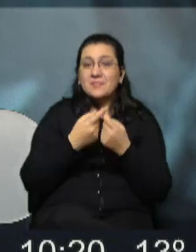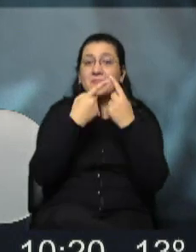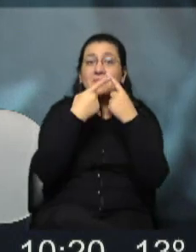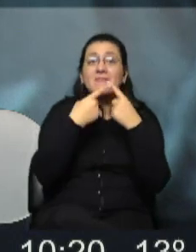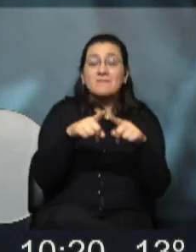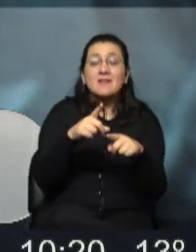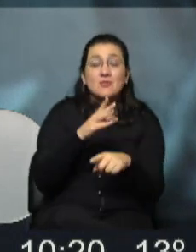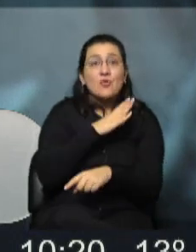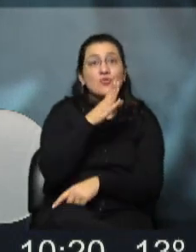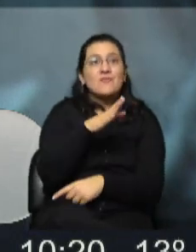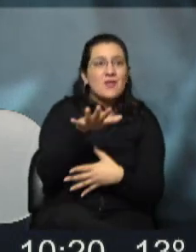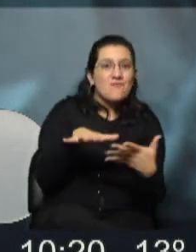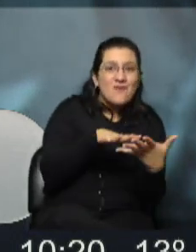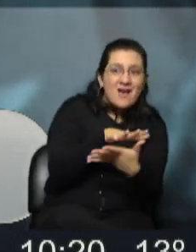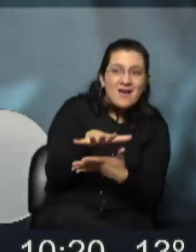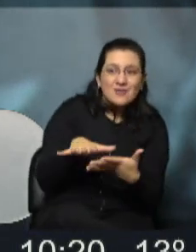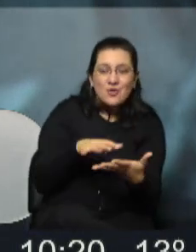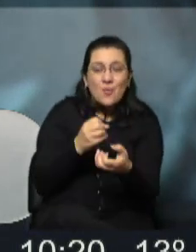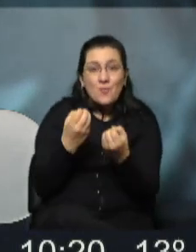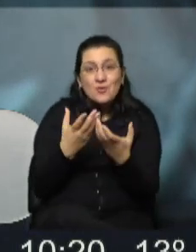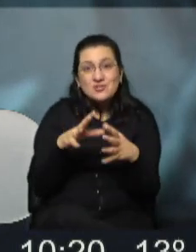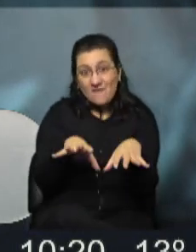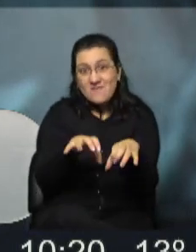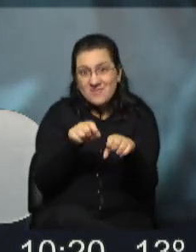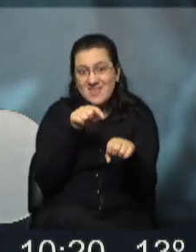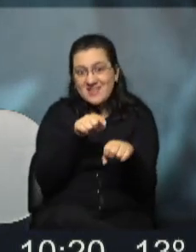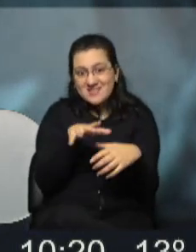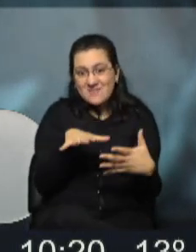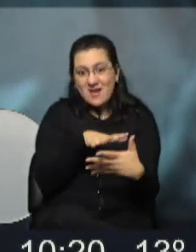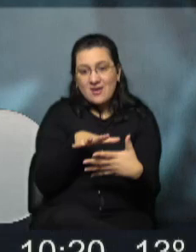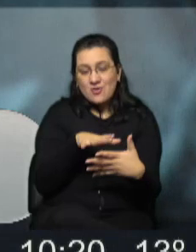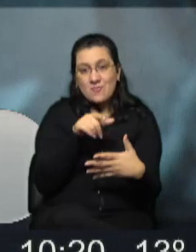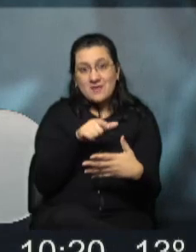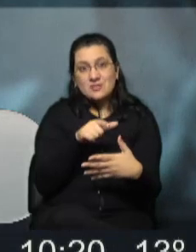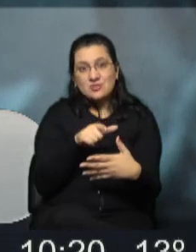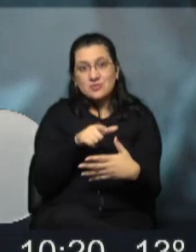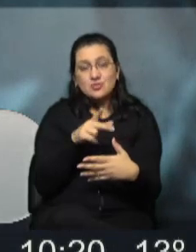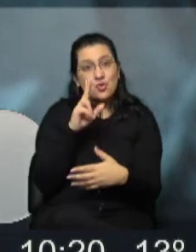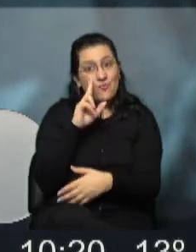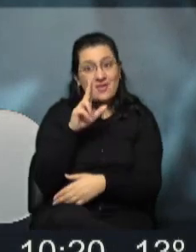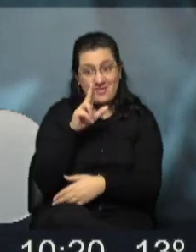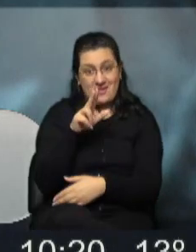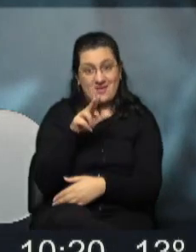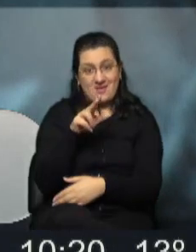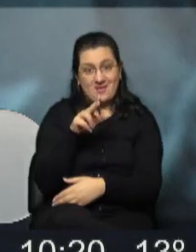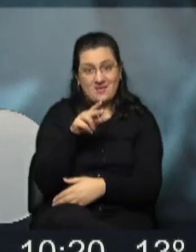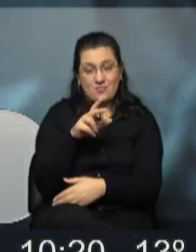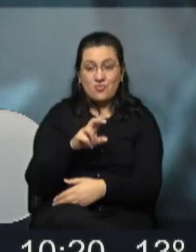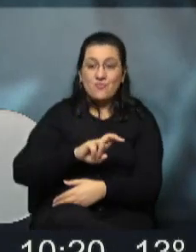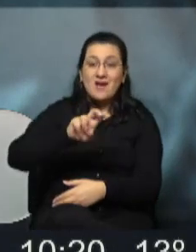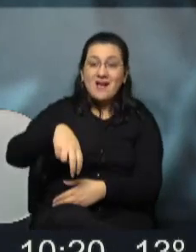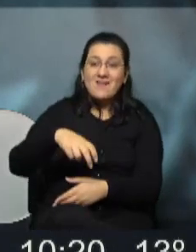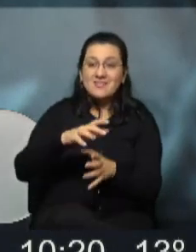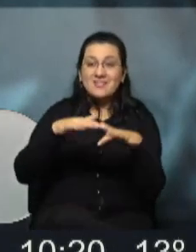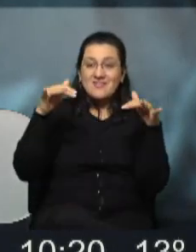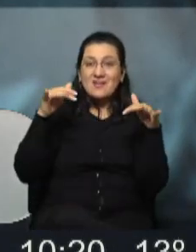diferente cuando iban a un barrio, porque ellos eran de ahí. Y para ellos era... Yo los veía salir, bajaban de los